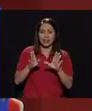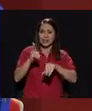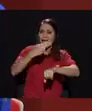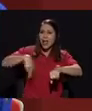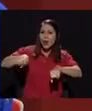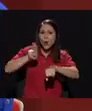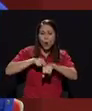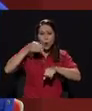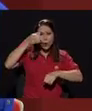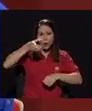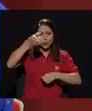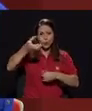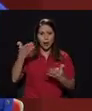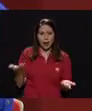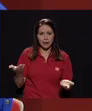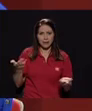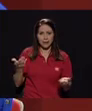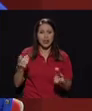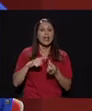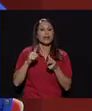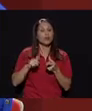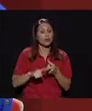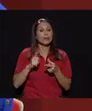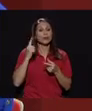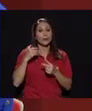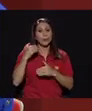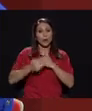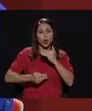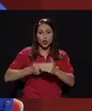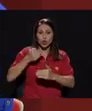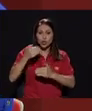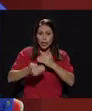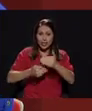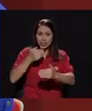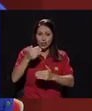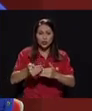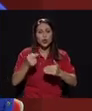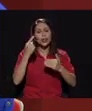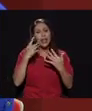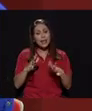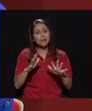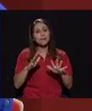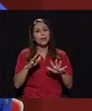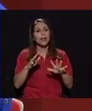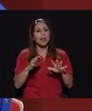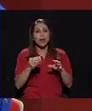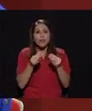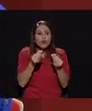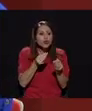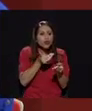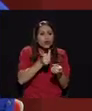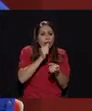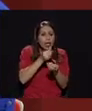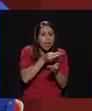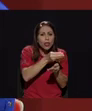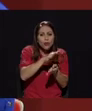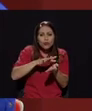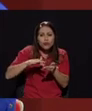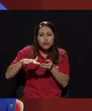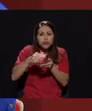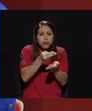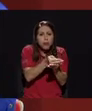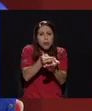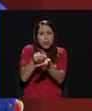cultural. Y entonces hubo un proceso de desecación de humedales enorme y